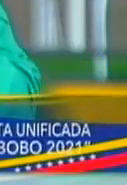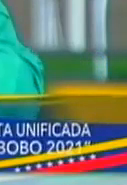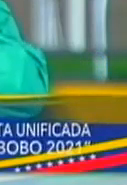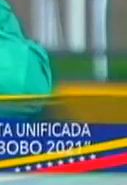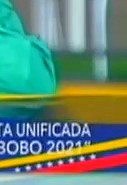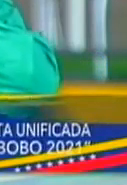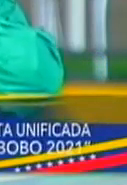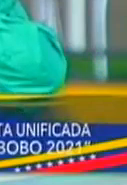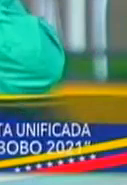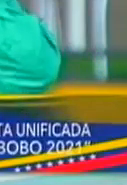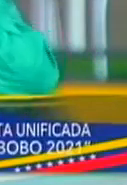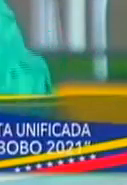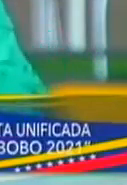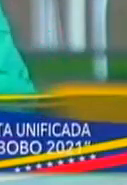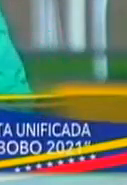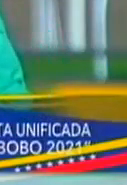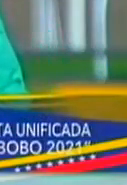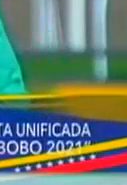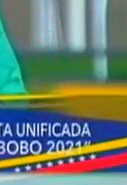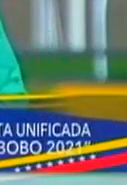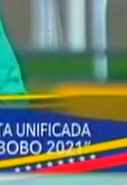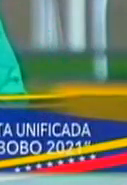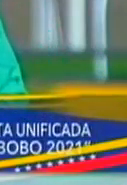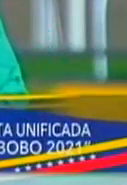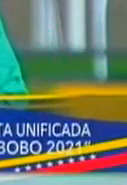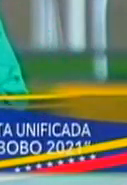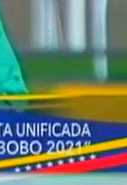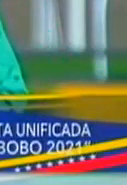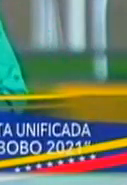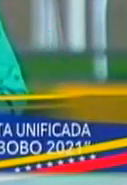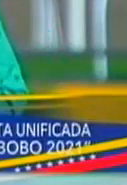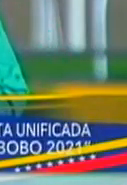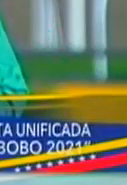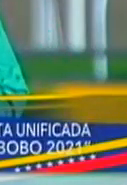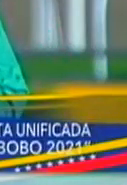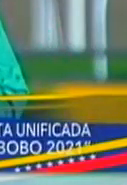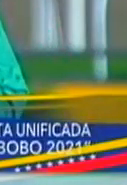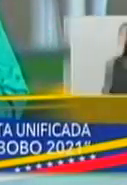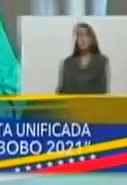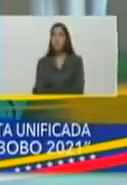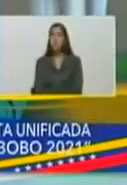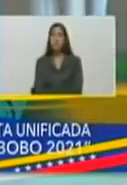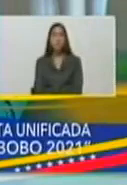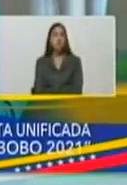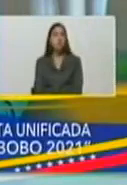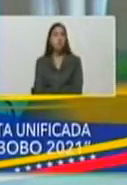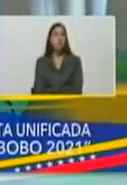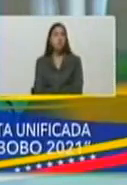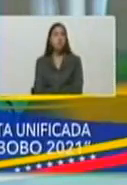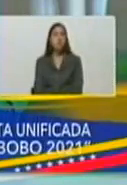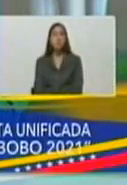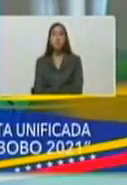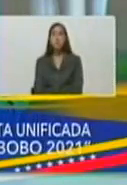el concepto estratégico operacional de defensa. Desarrollarlo en todos sus aspectos